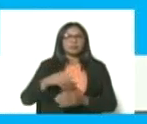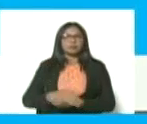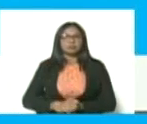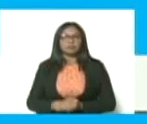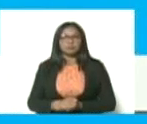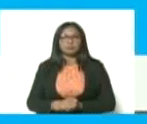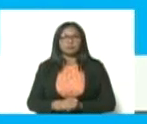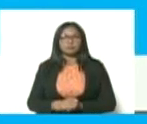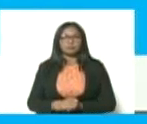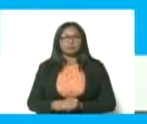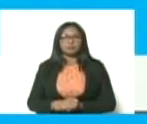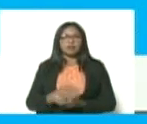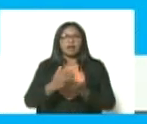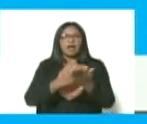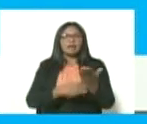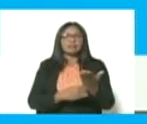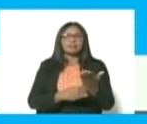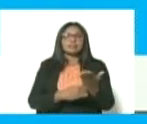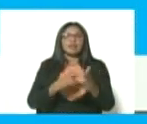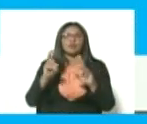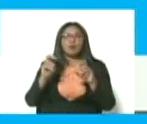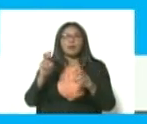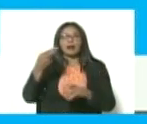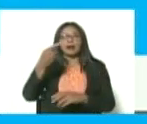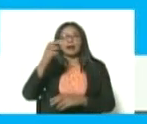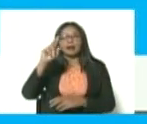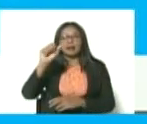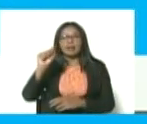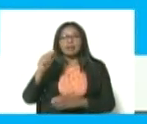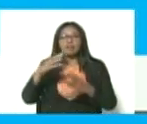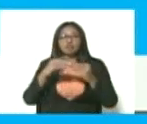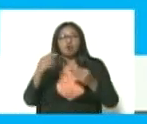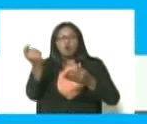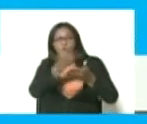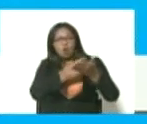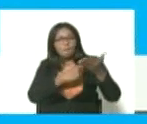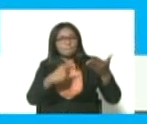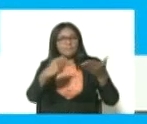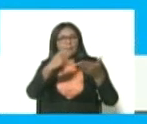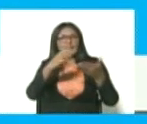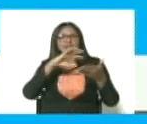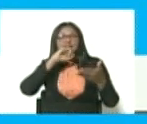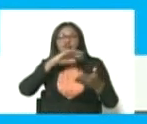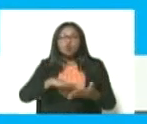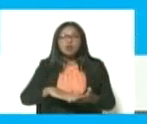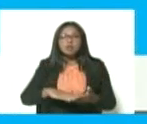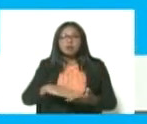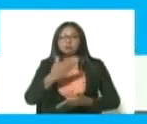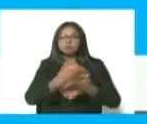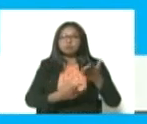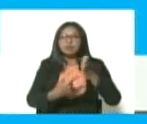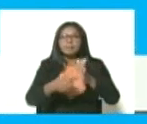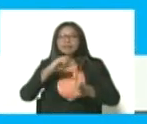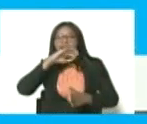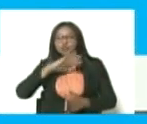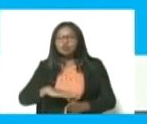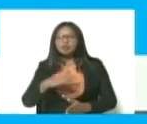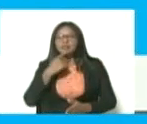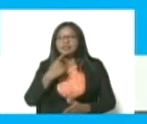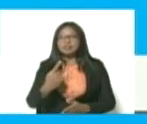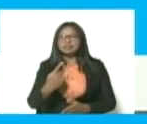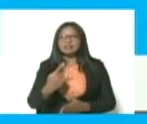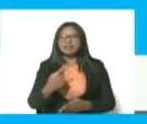la Nueva Granada, todos los mapas históricos, todos los documentos históricos, dicen